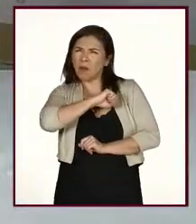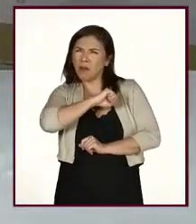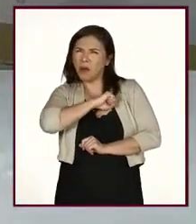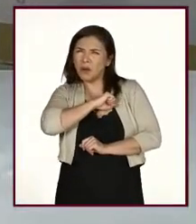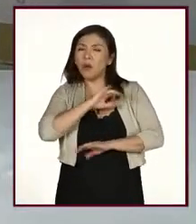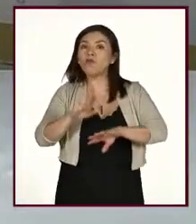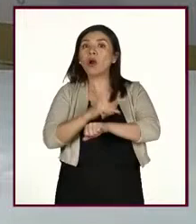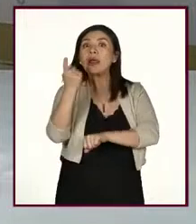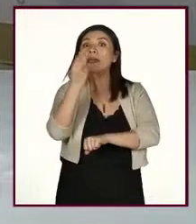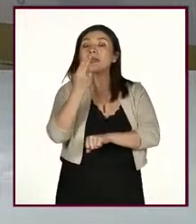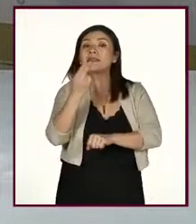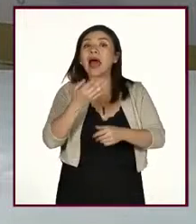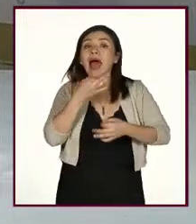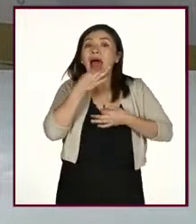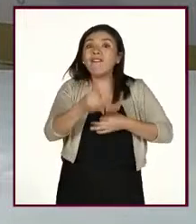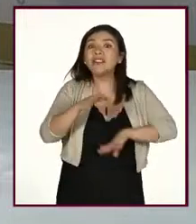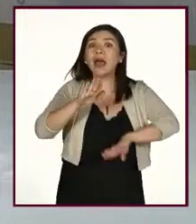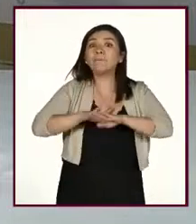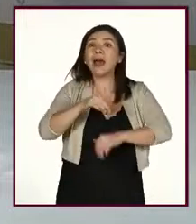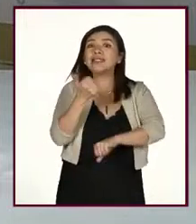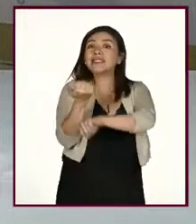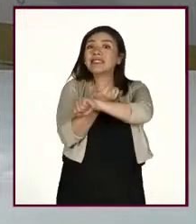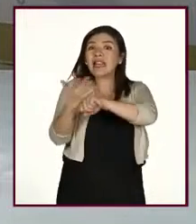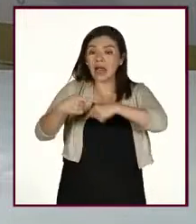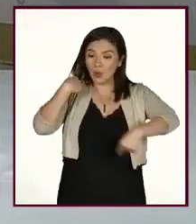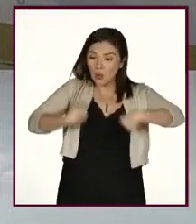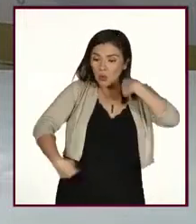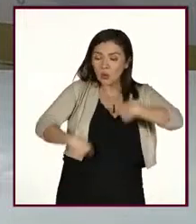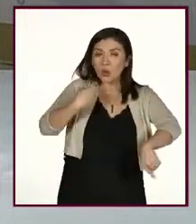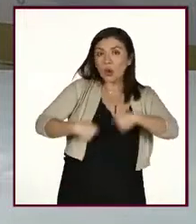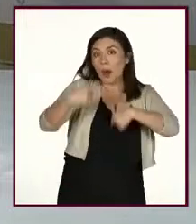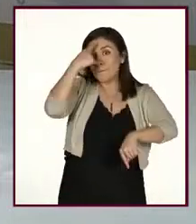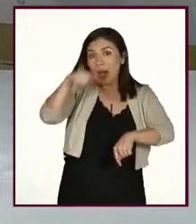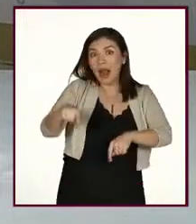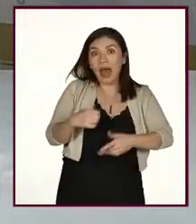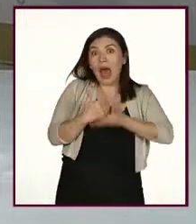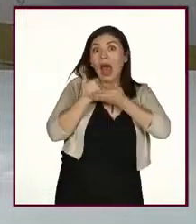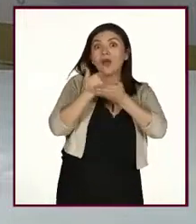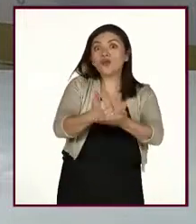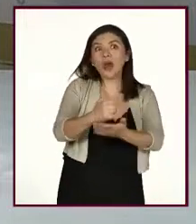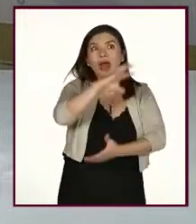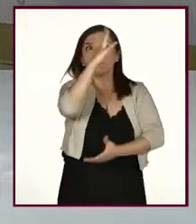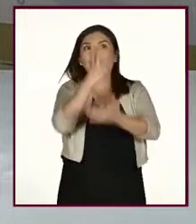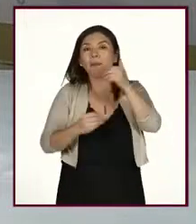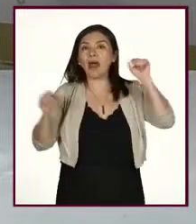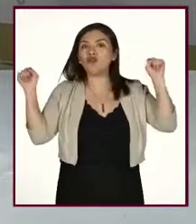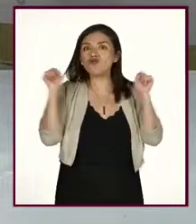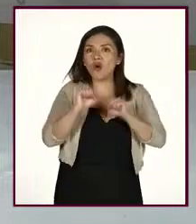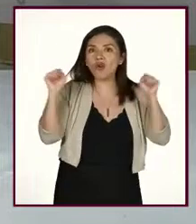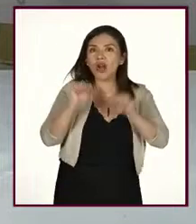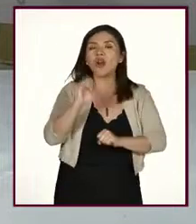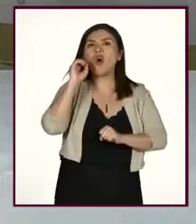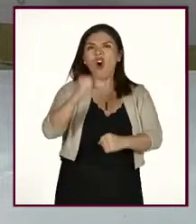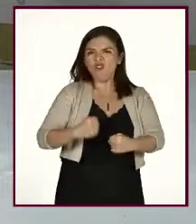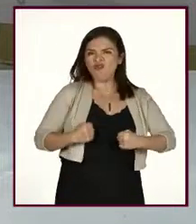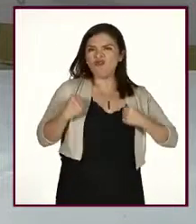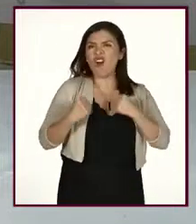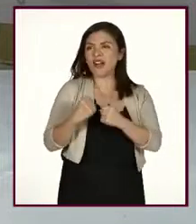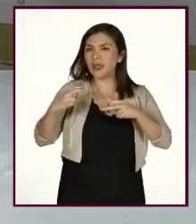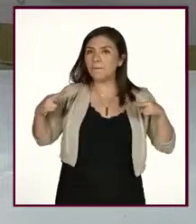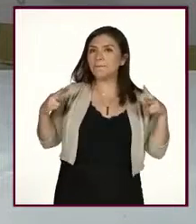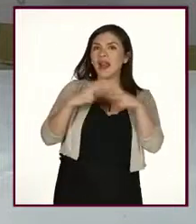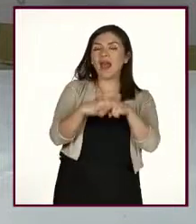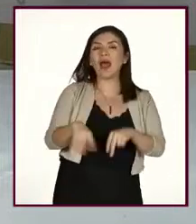porque necesitamos mandar más sangre a los músculos para estar preparados para que tengamos la suficiente fuerza de